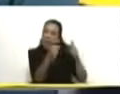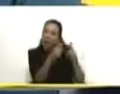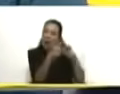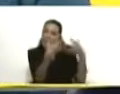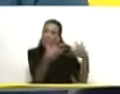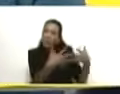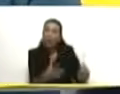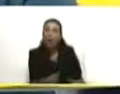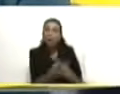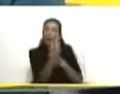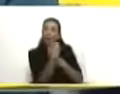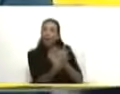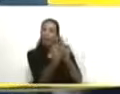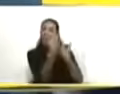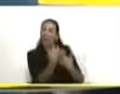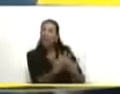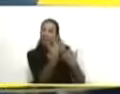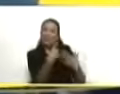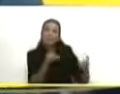Así fue que me echó los perros.